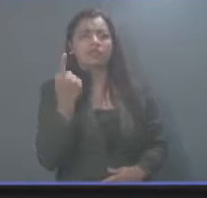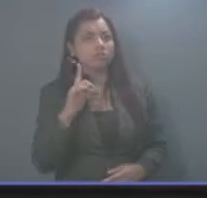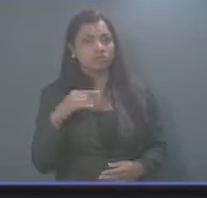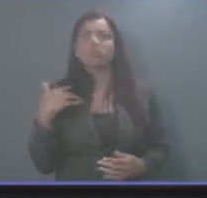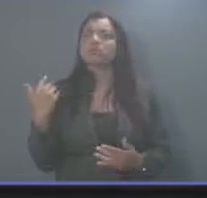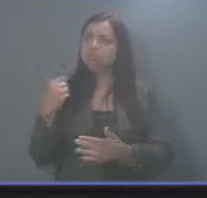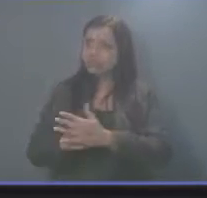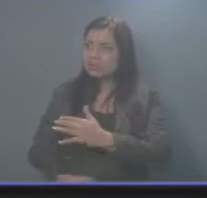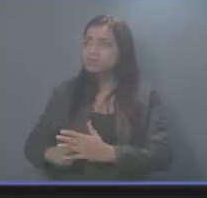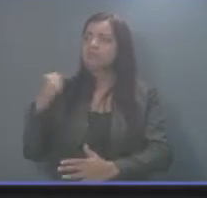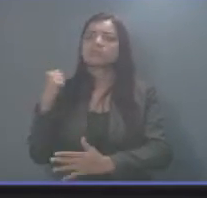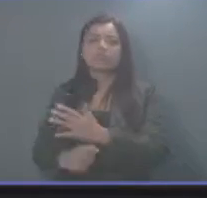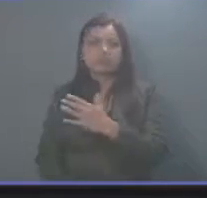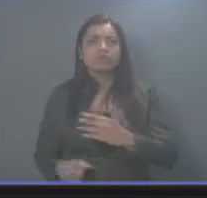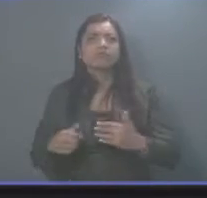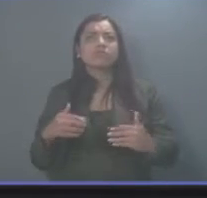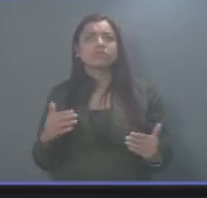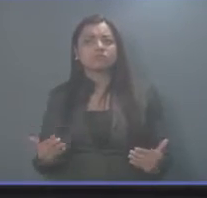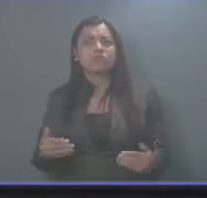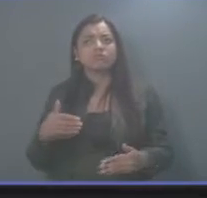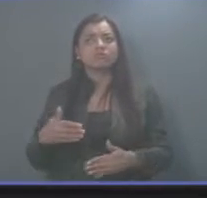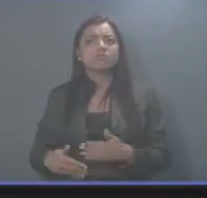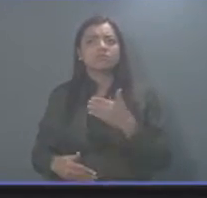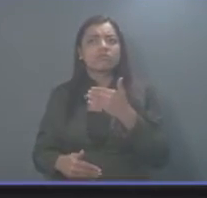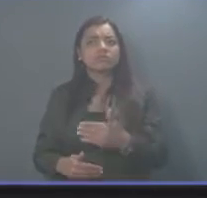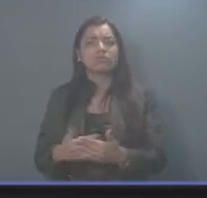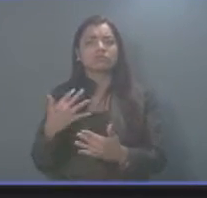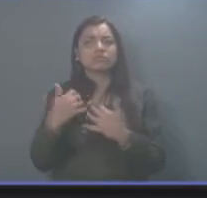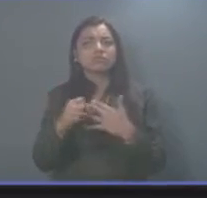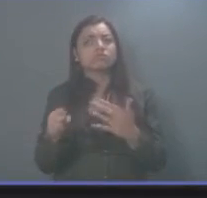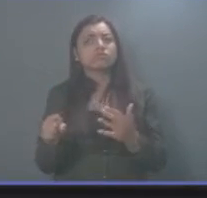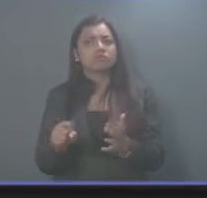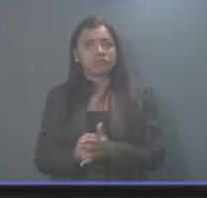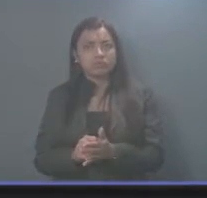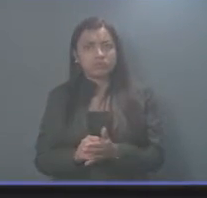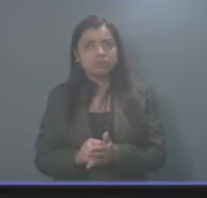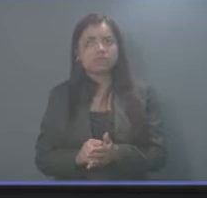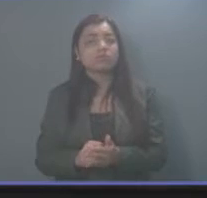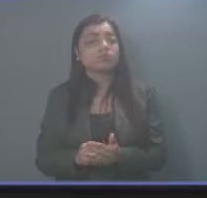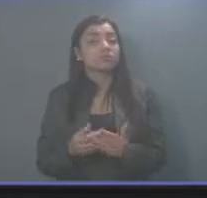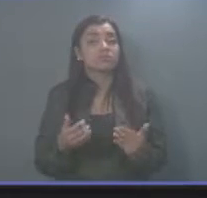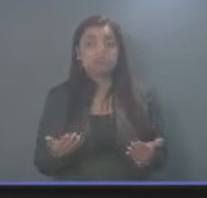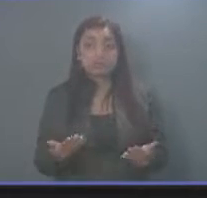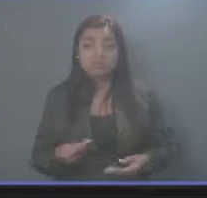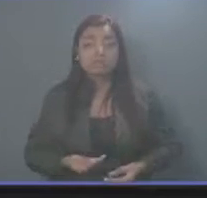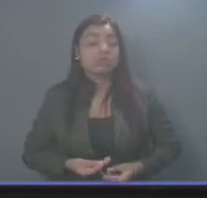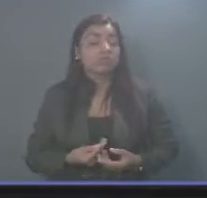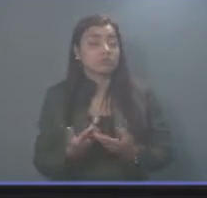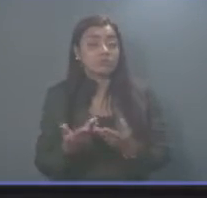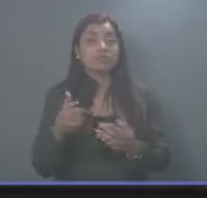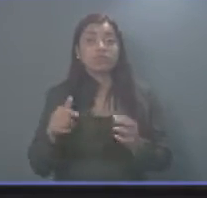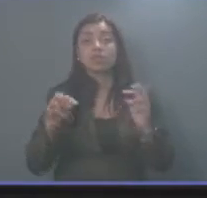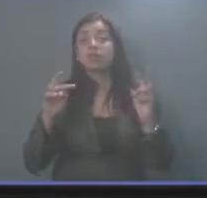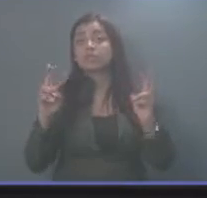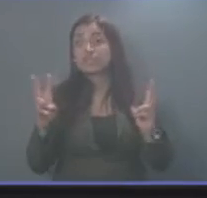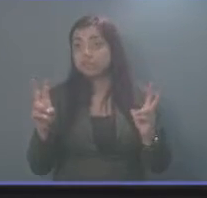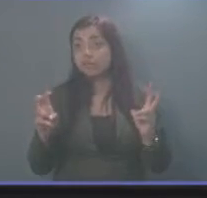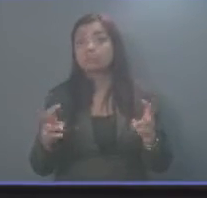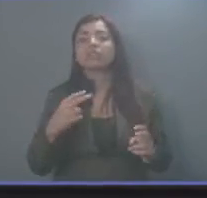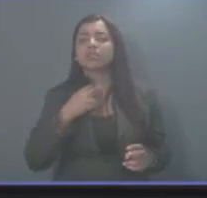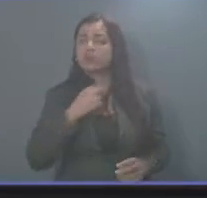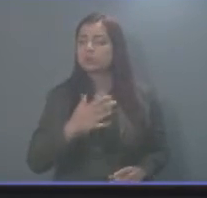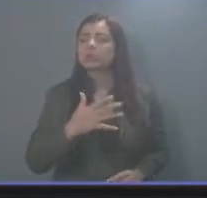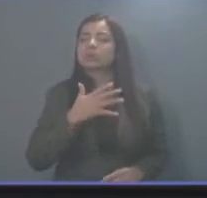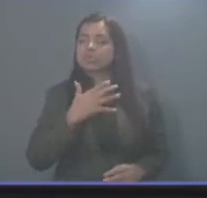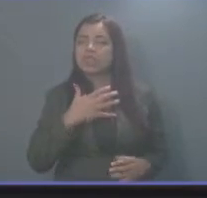el esfuerzo que se ha venido desarrollando en la Asamblea Legislativa. Y como digo, es un tema bastante complicado